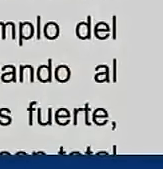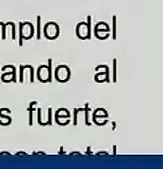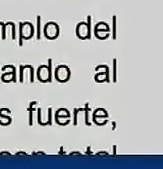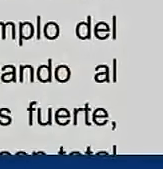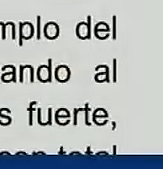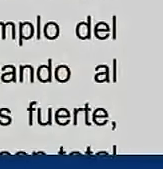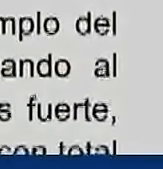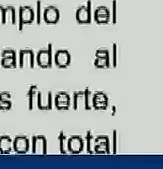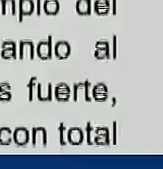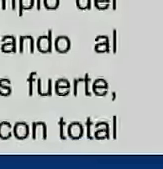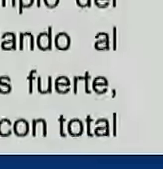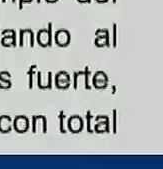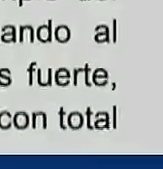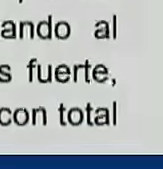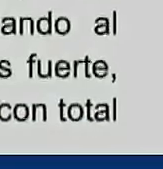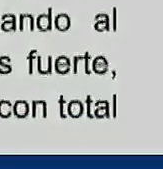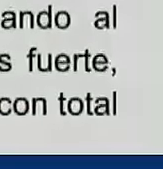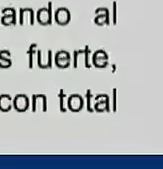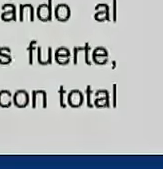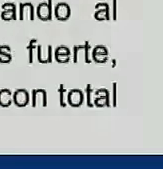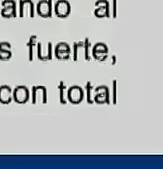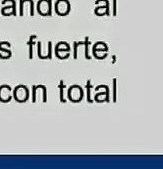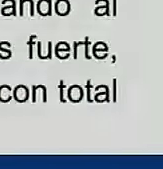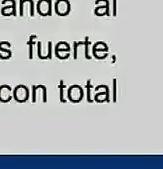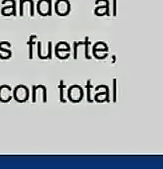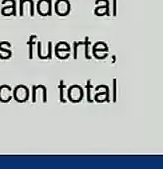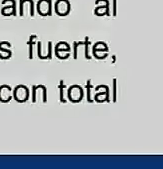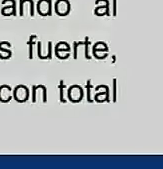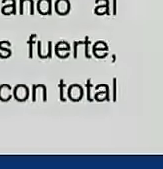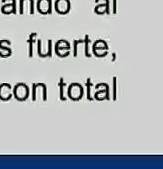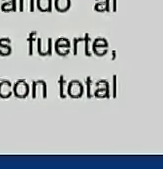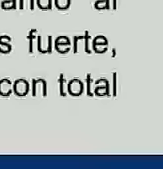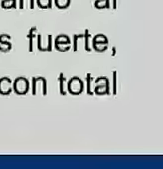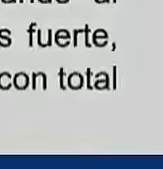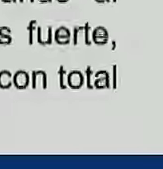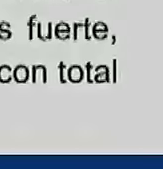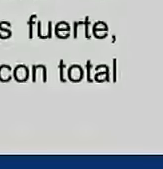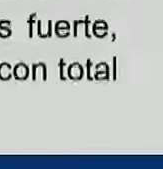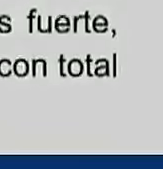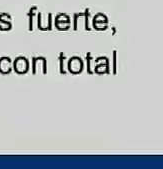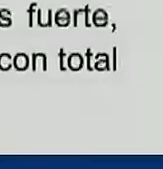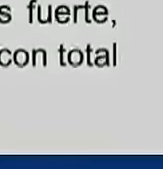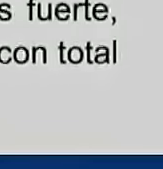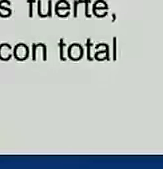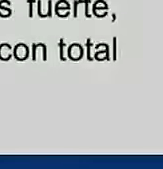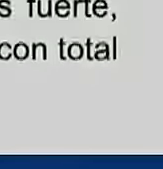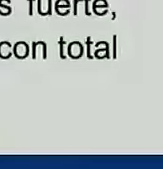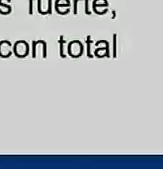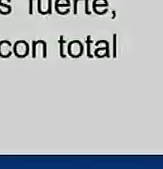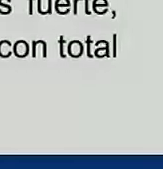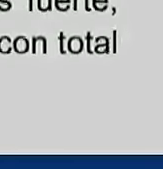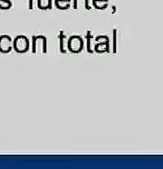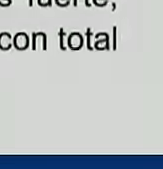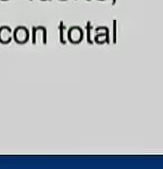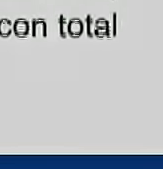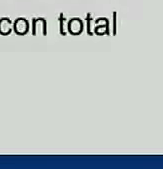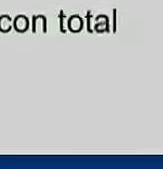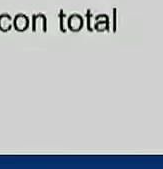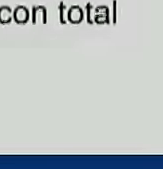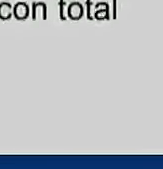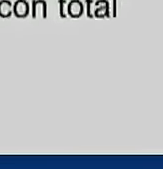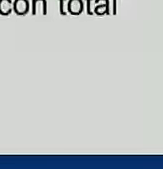internacional Estados Unidos ha demostrado ya que utiliza su poderío económico militar para amedrentar y presionar a